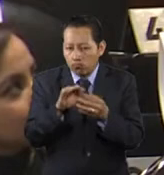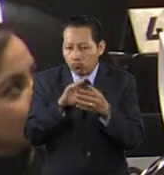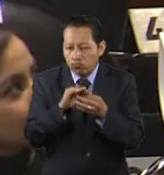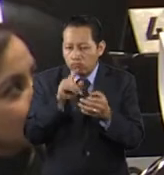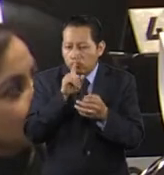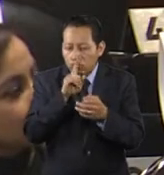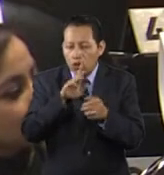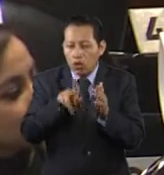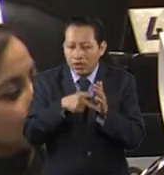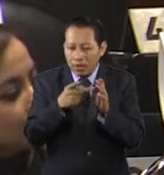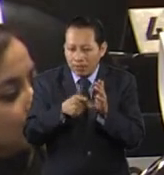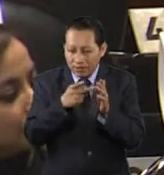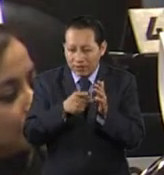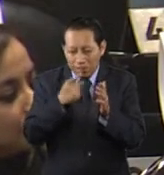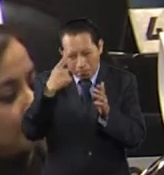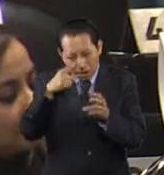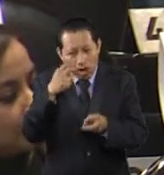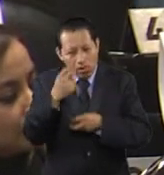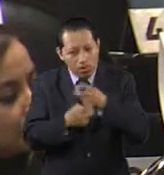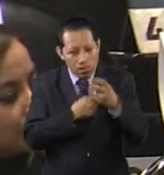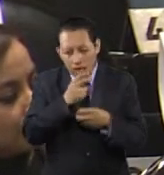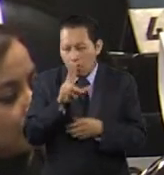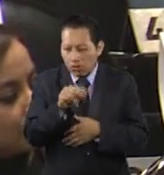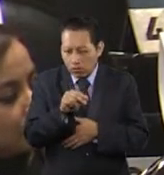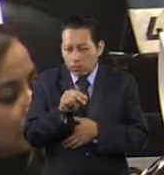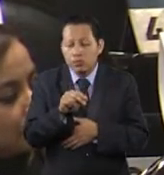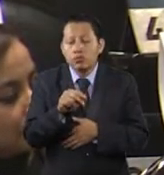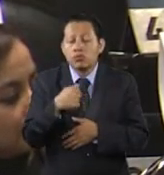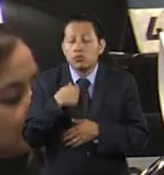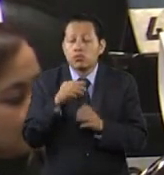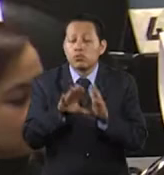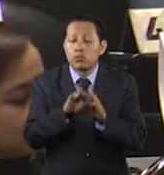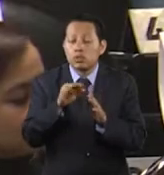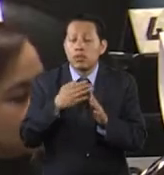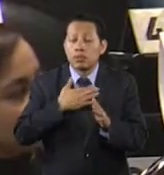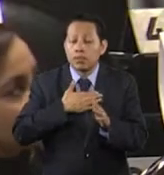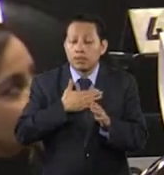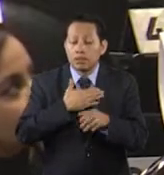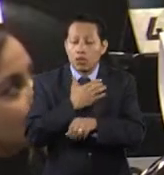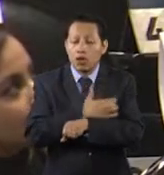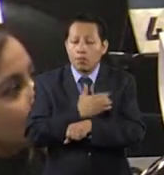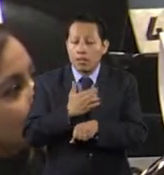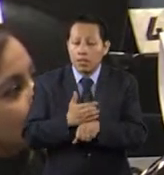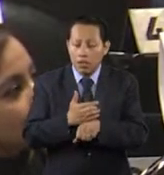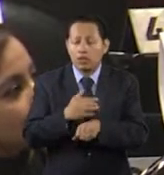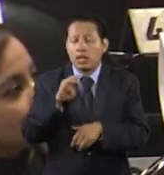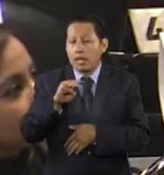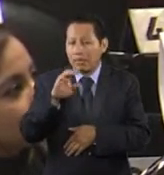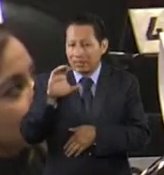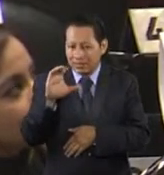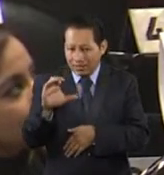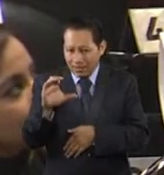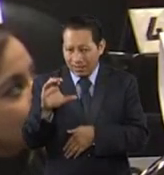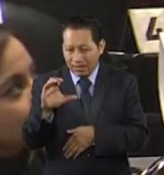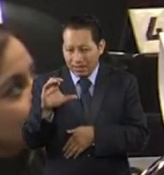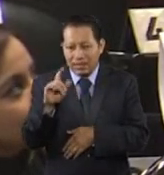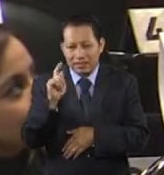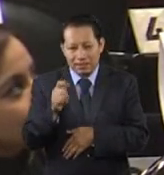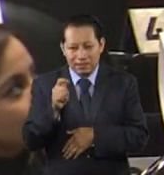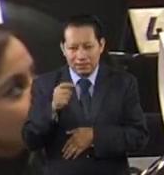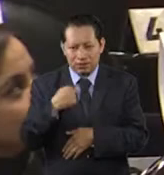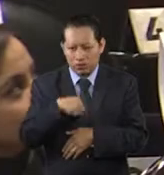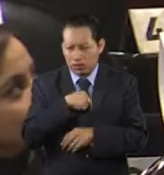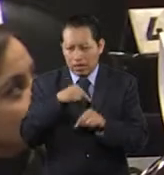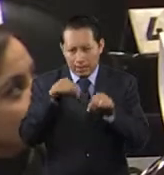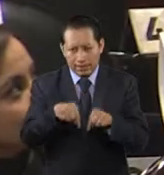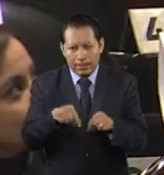vuelven a caer en las descalificaciones. Destacar a nombre de mis compañeras y compañeros de Movimiento Ciudadano que hemos estado aquí